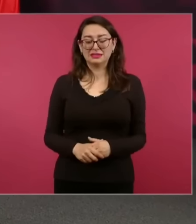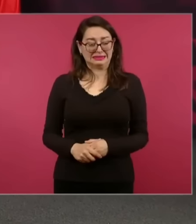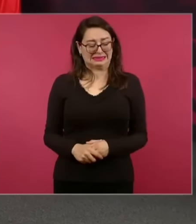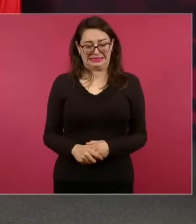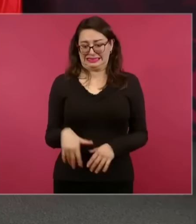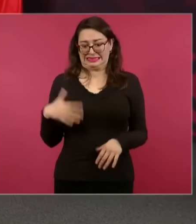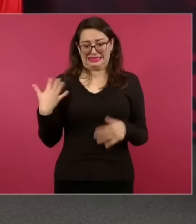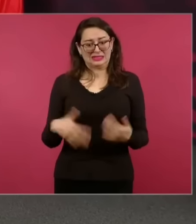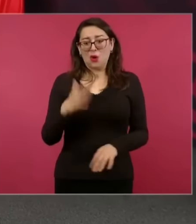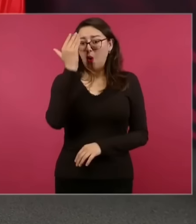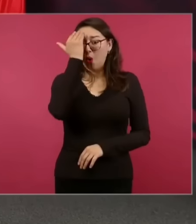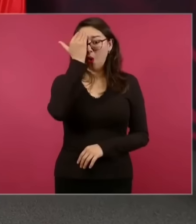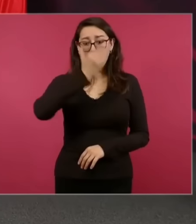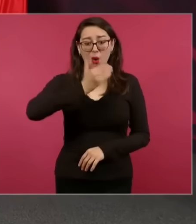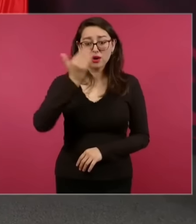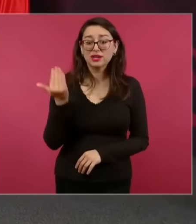he